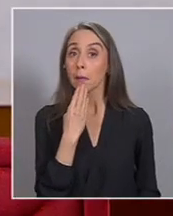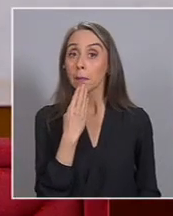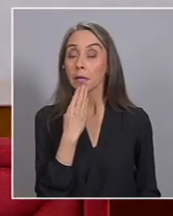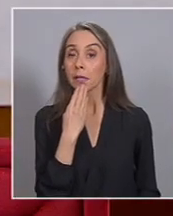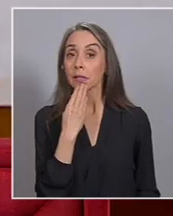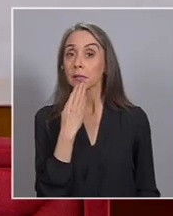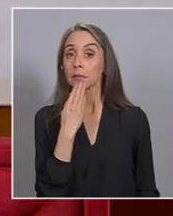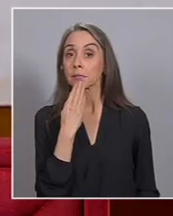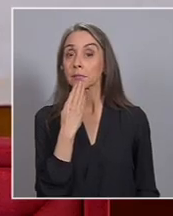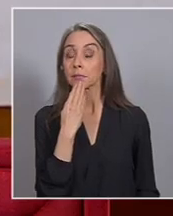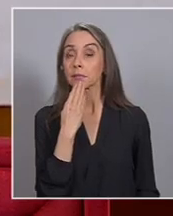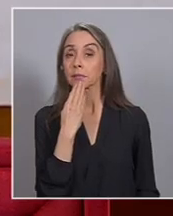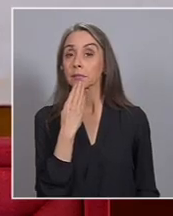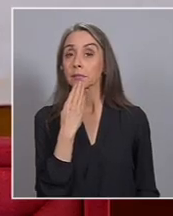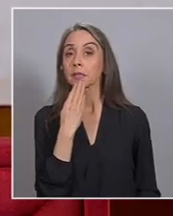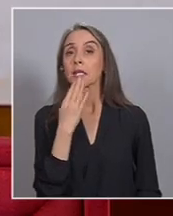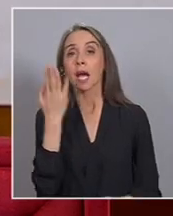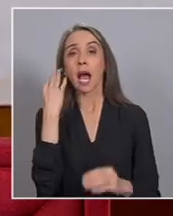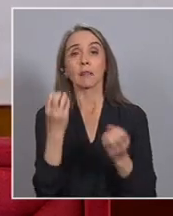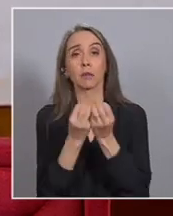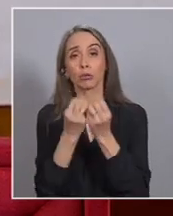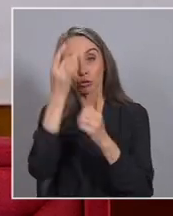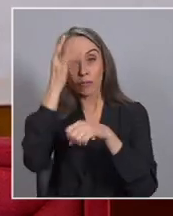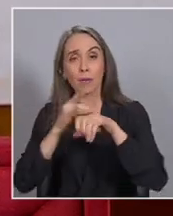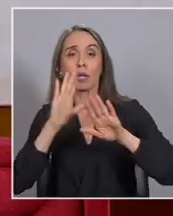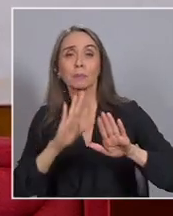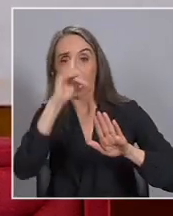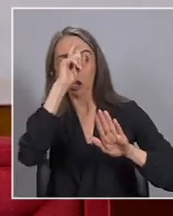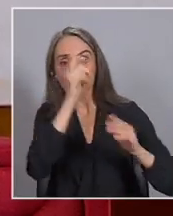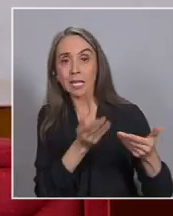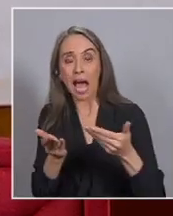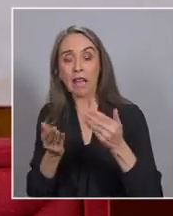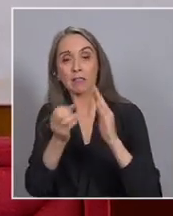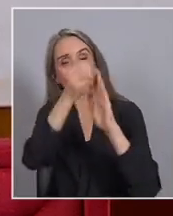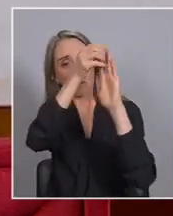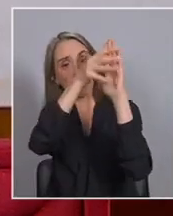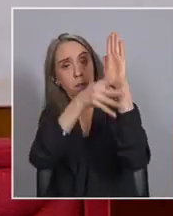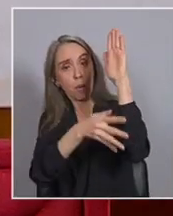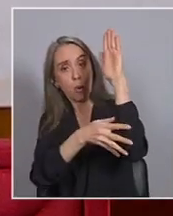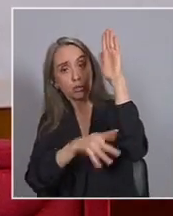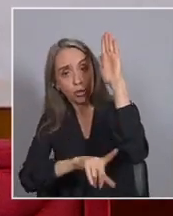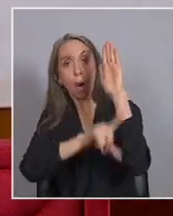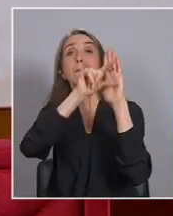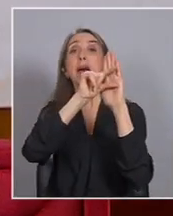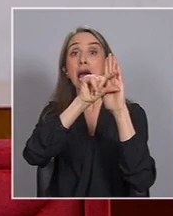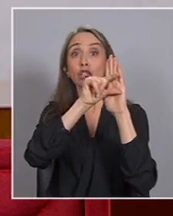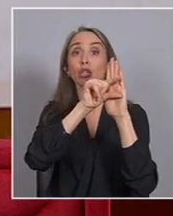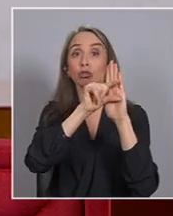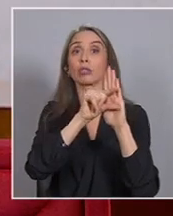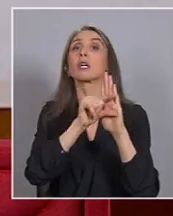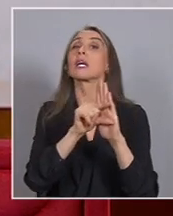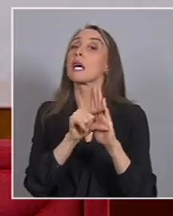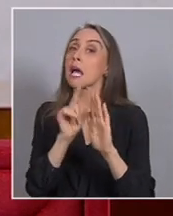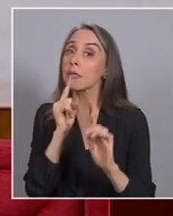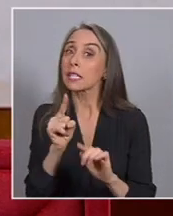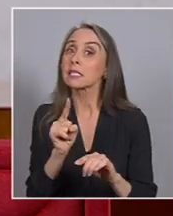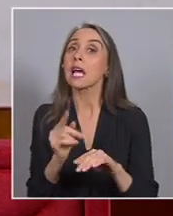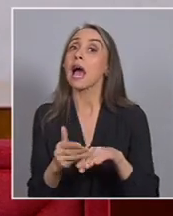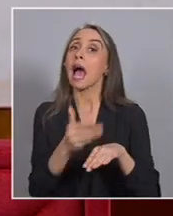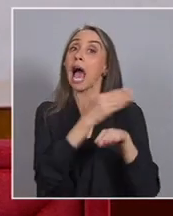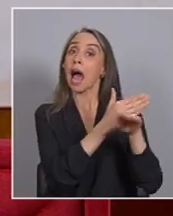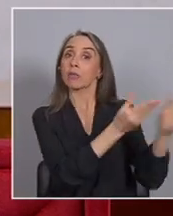reducido significativamente las listas de espera respecto de cómo las recibimos producto de la pandemia.